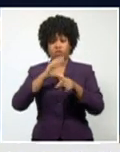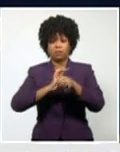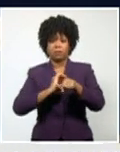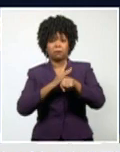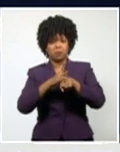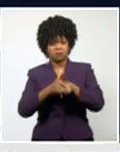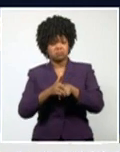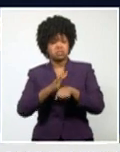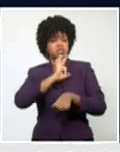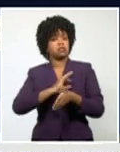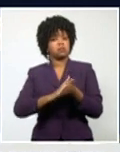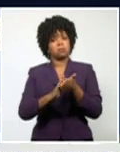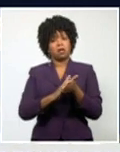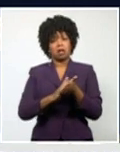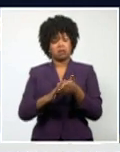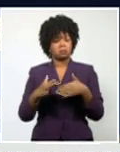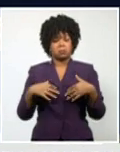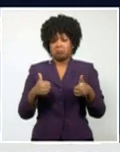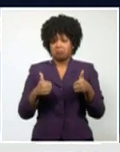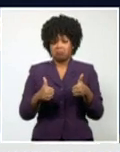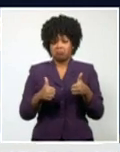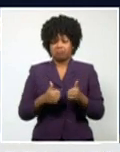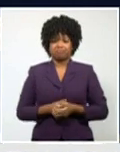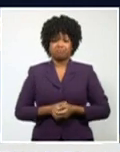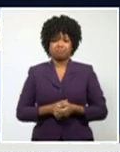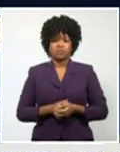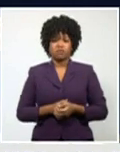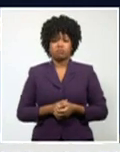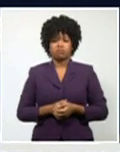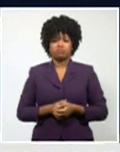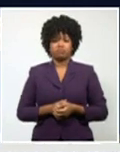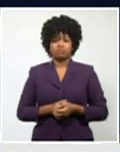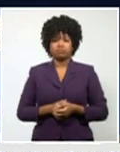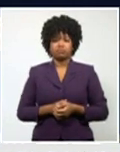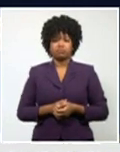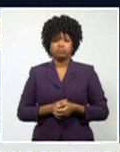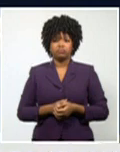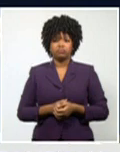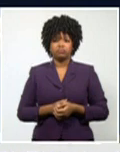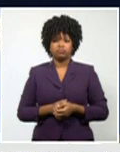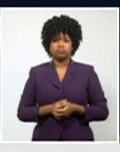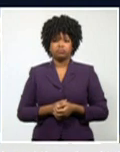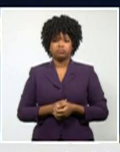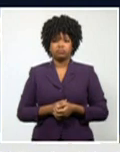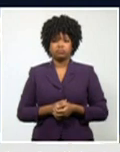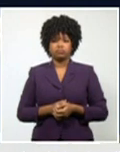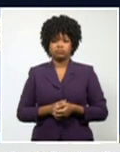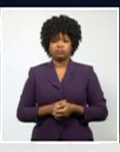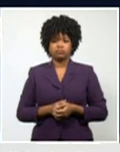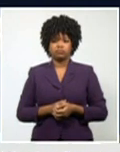del diagnóstico de la enfermedad. Como nos decía ayer el doctor Otto